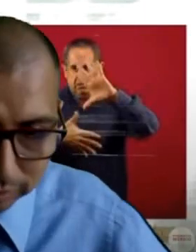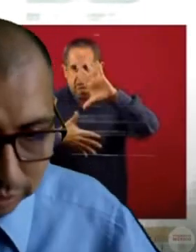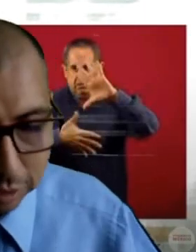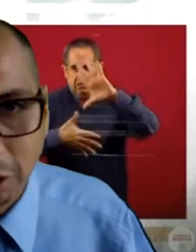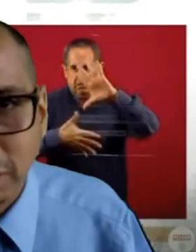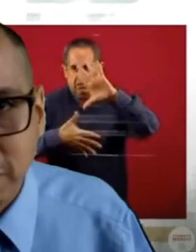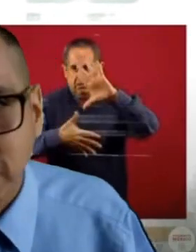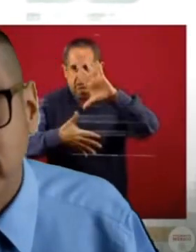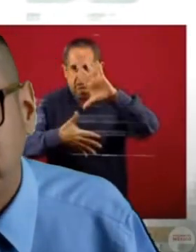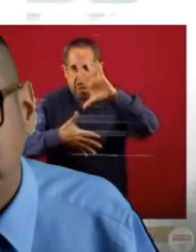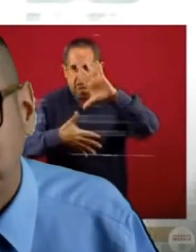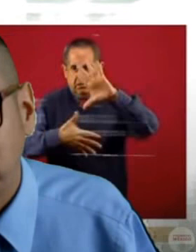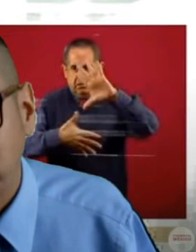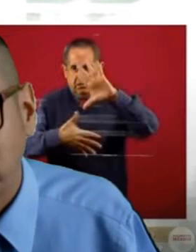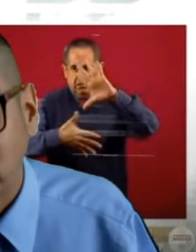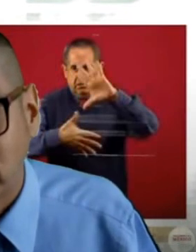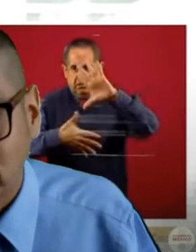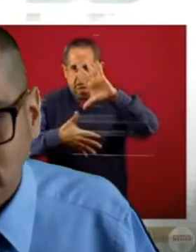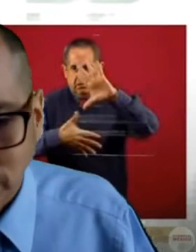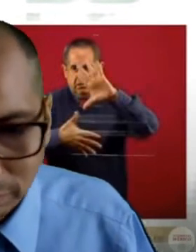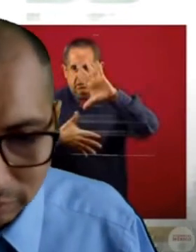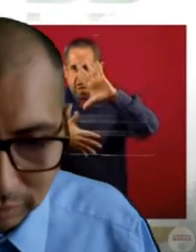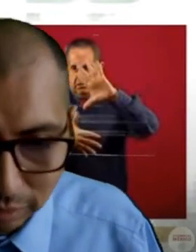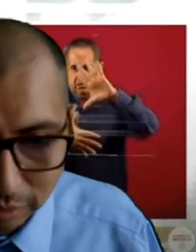así que yo solo les digo